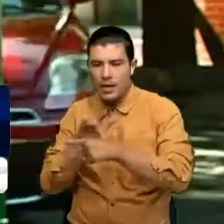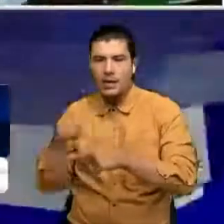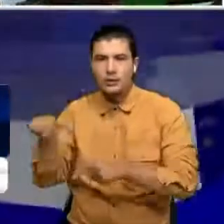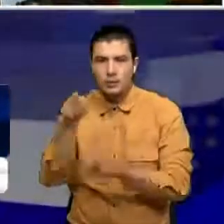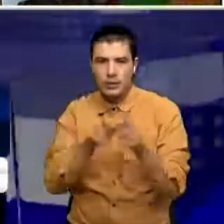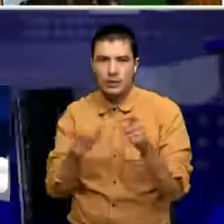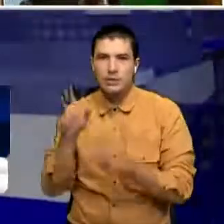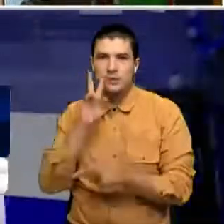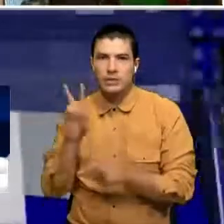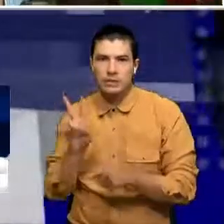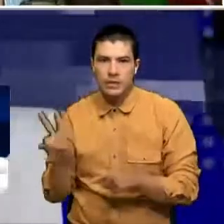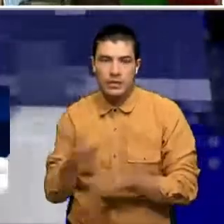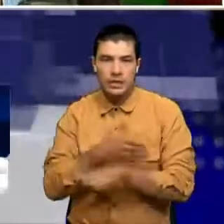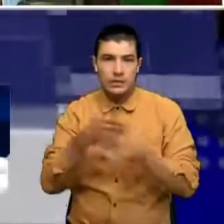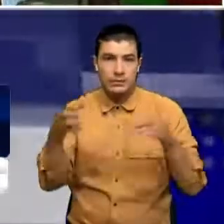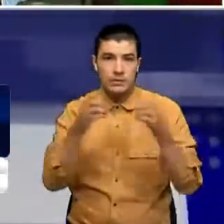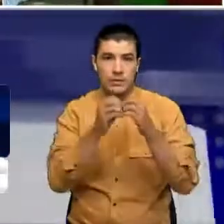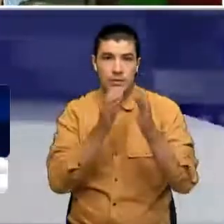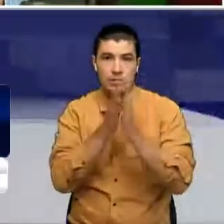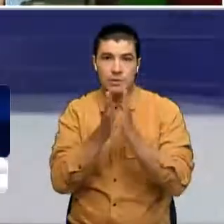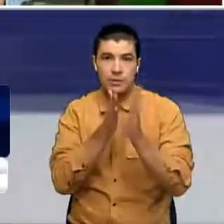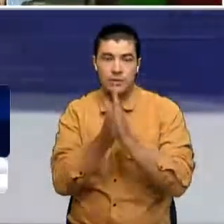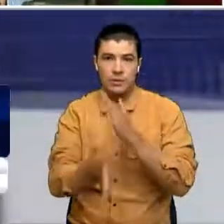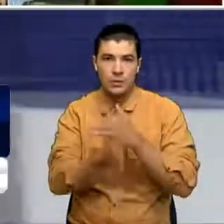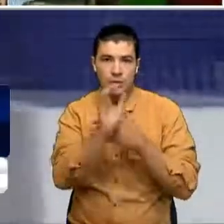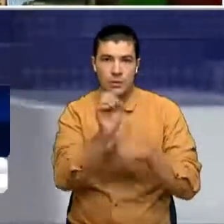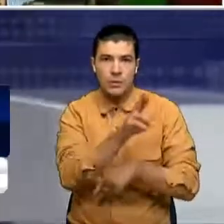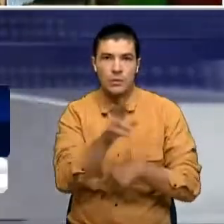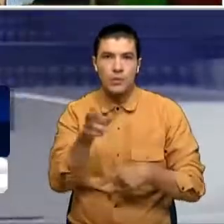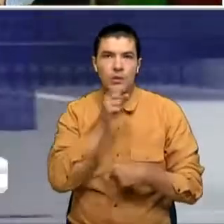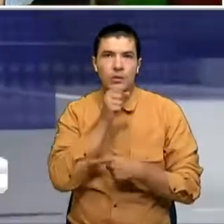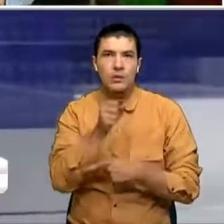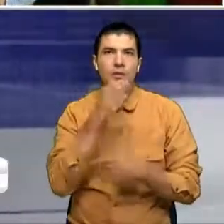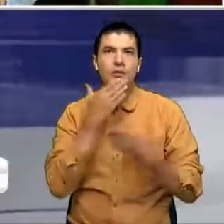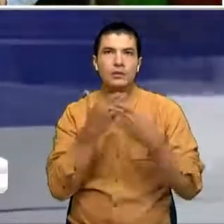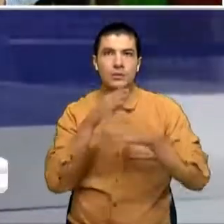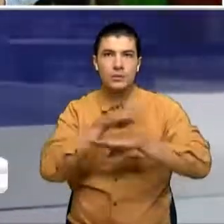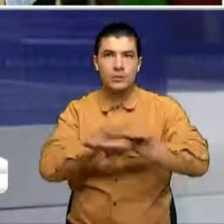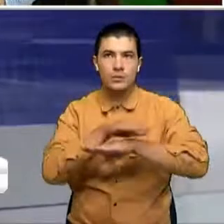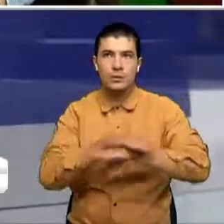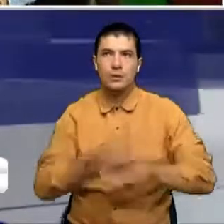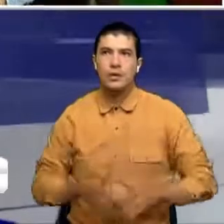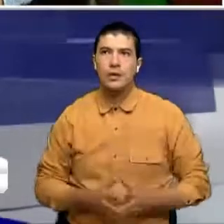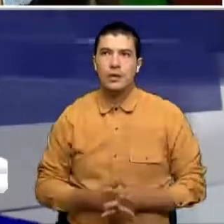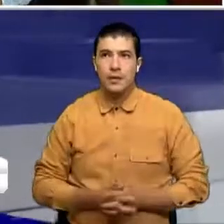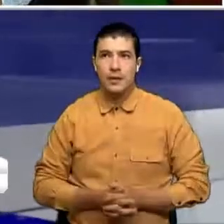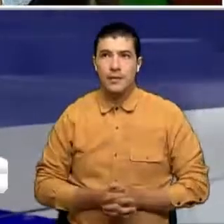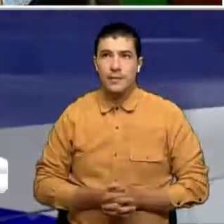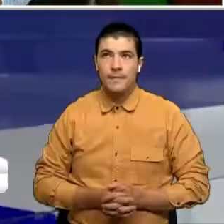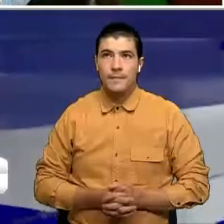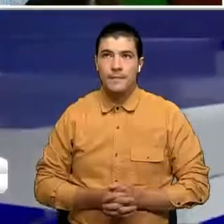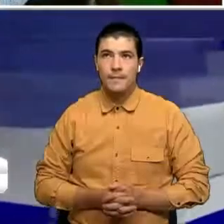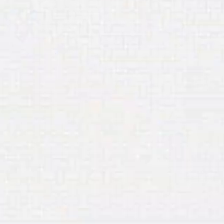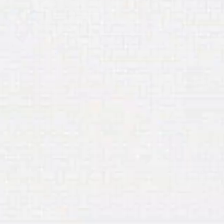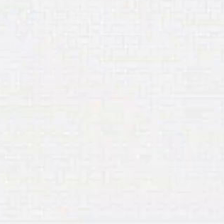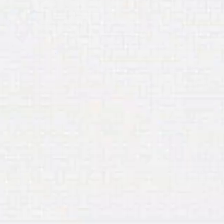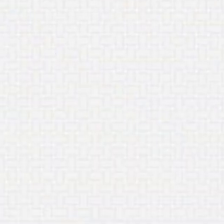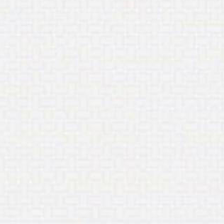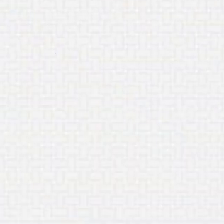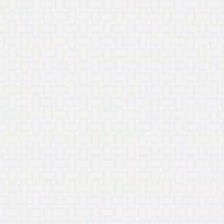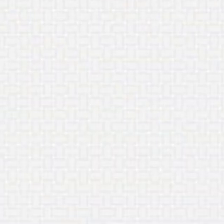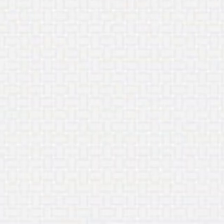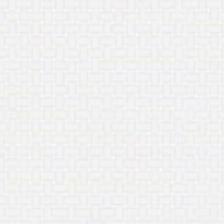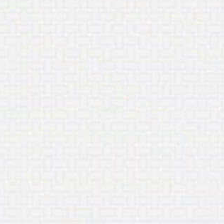venezolanos esta es toda la información por el momento con la cámara de leonardo lemos informó pilar velázquez para oriente noticias